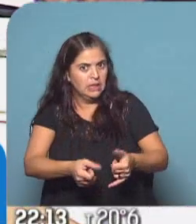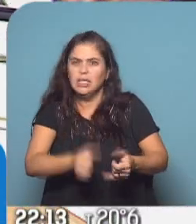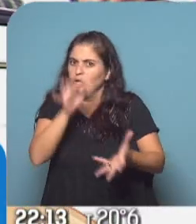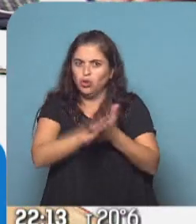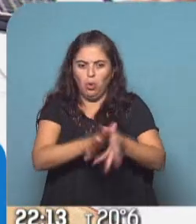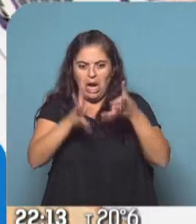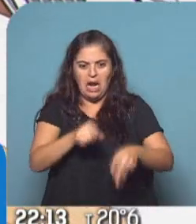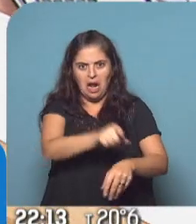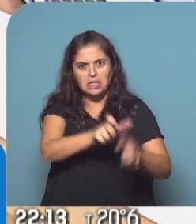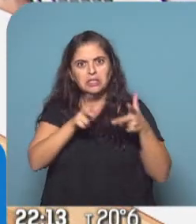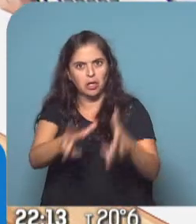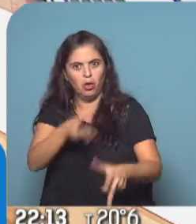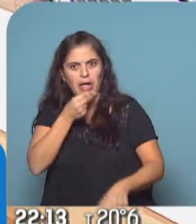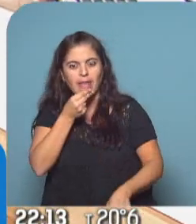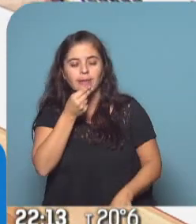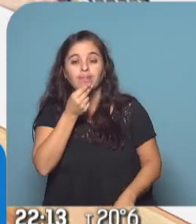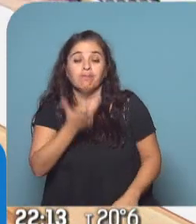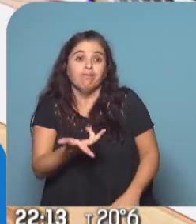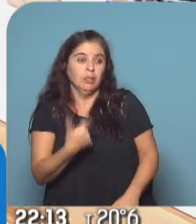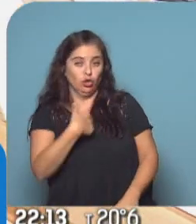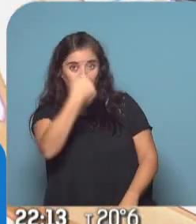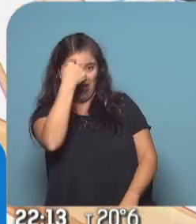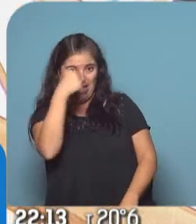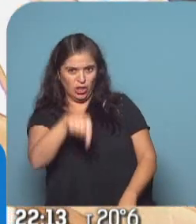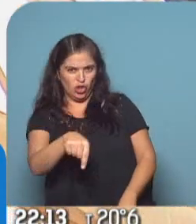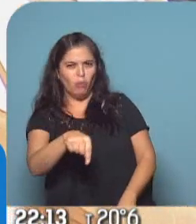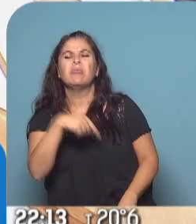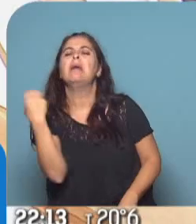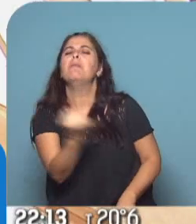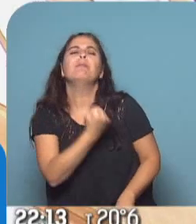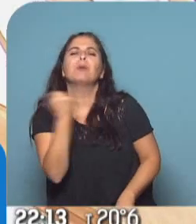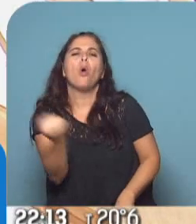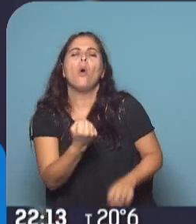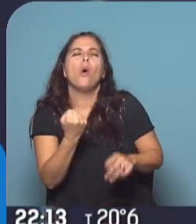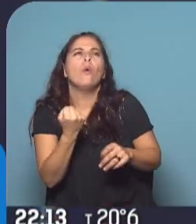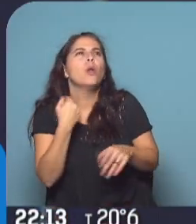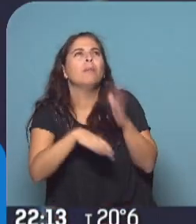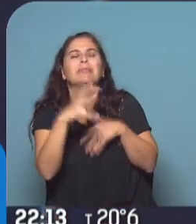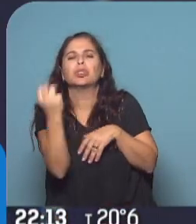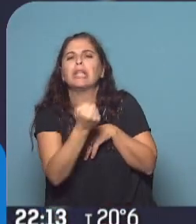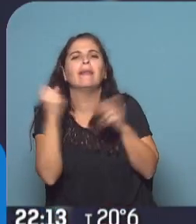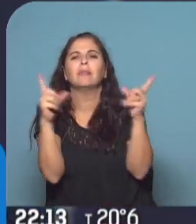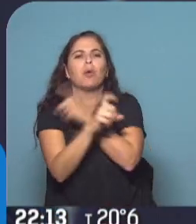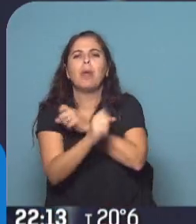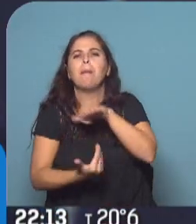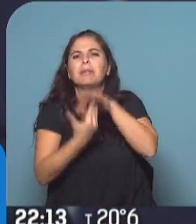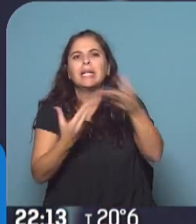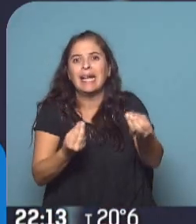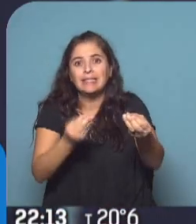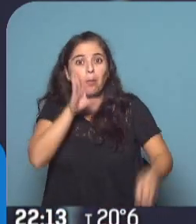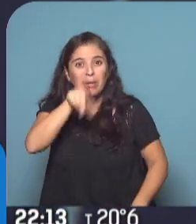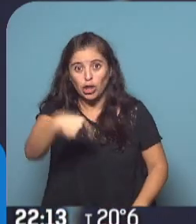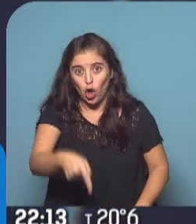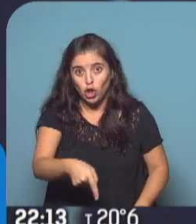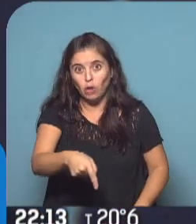este conflicto está el tema del petróleo, indudablemente. Y lo que Trump pareciera hacer siempre que en estas cuestiones no mide